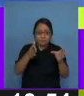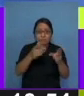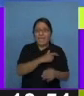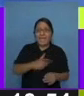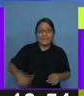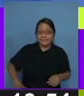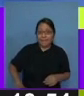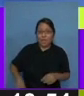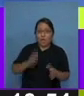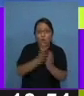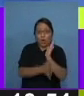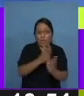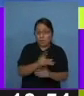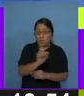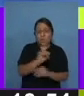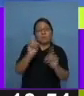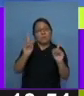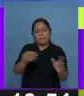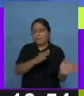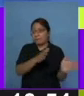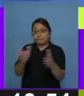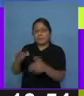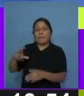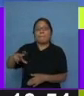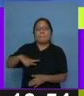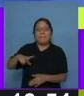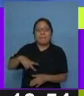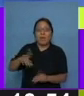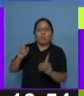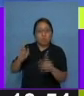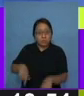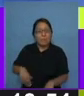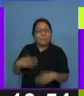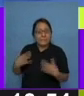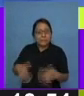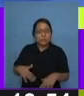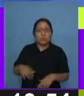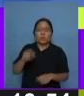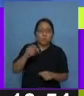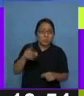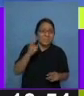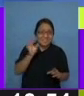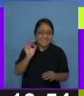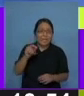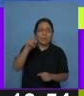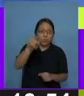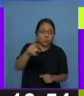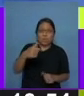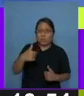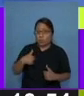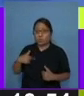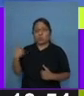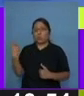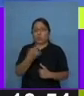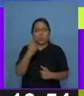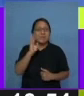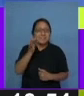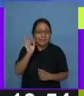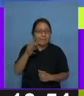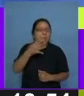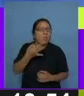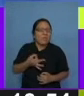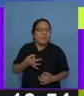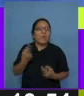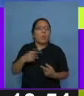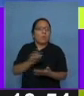estatal, también en el privado. Y nosotros sabemos, como usted, como todos, sabemos cuál es la realidad, ¿no es cierto?